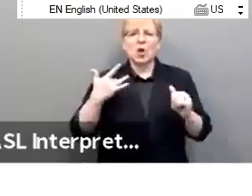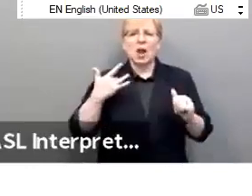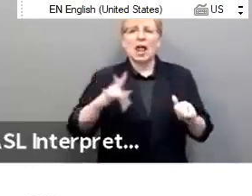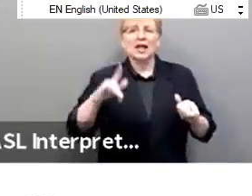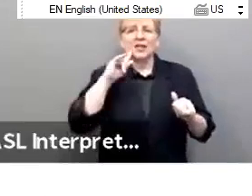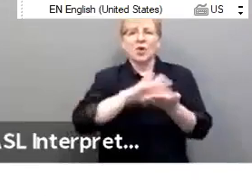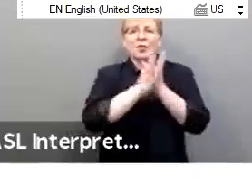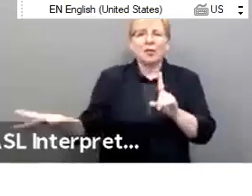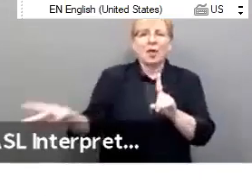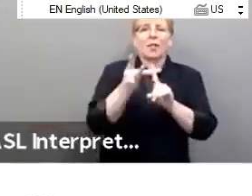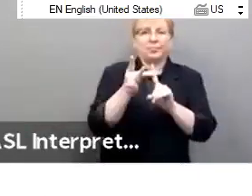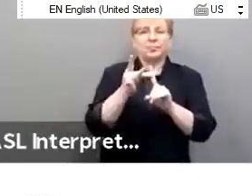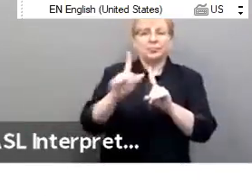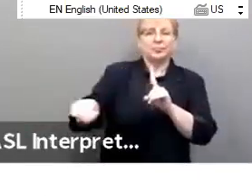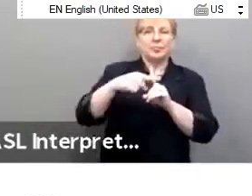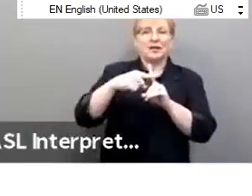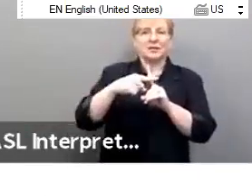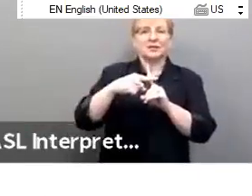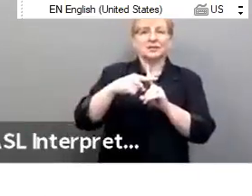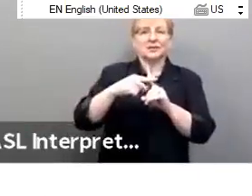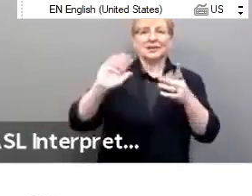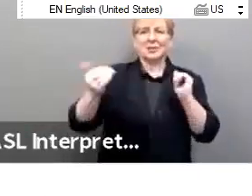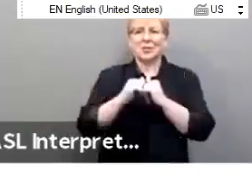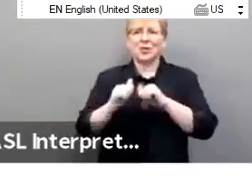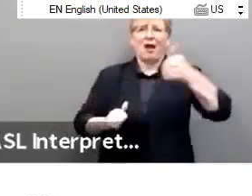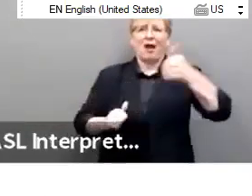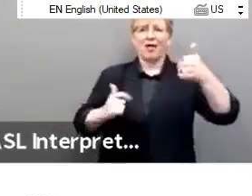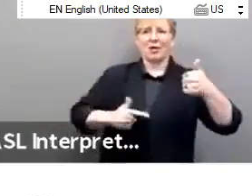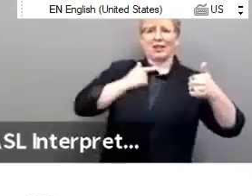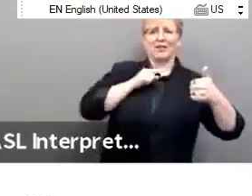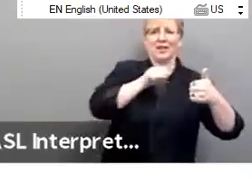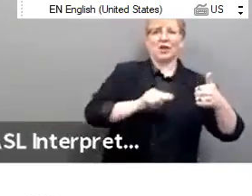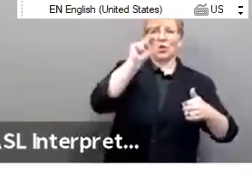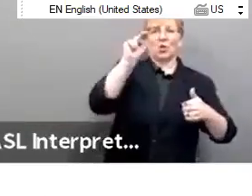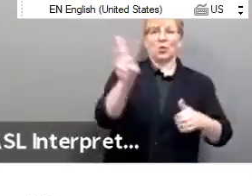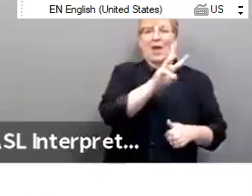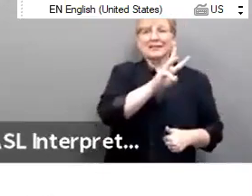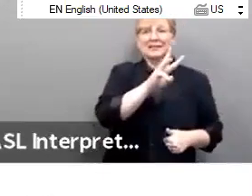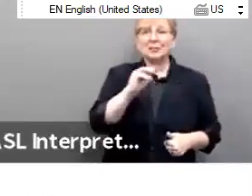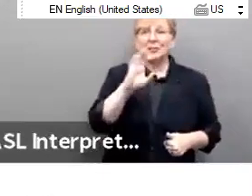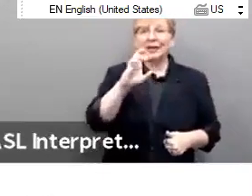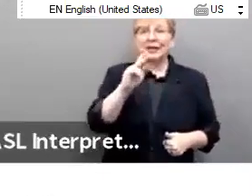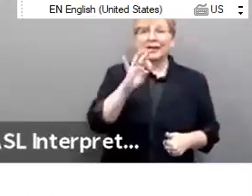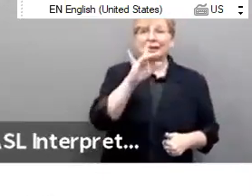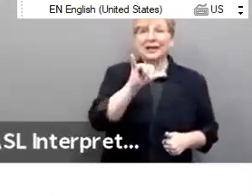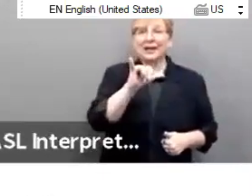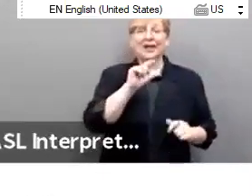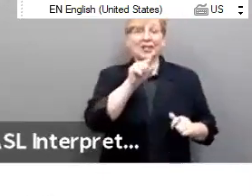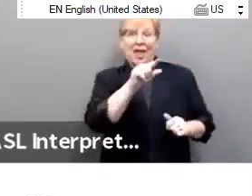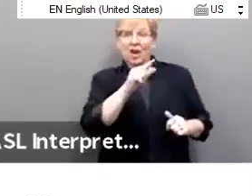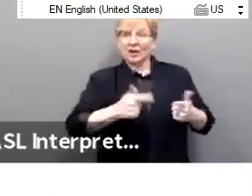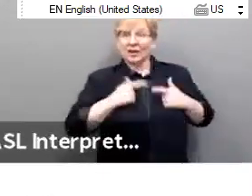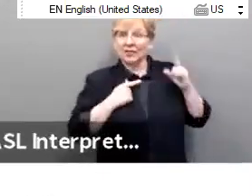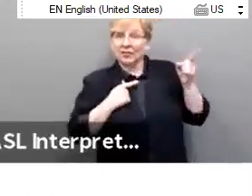ejemplo, el reporte de casos del día de hoy. Tenemos un condado en el sureste de Nuevo México. Ahí usted